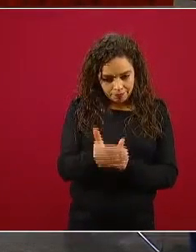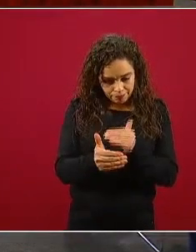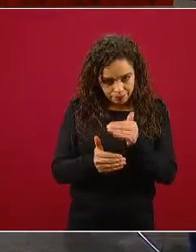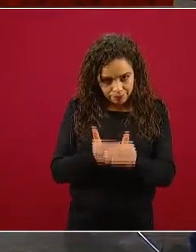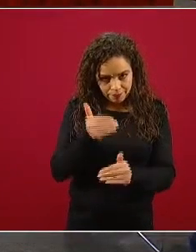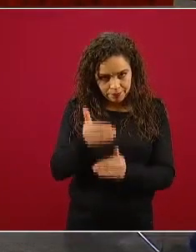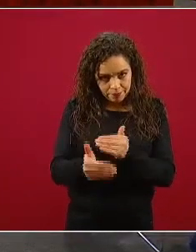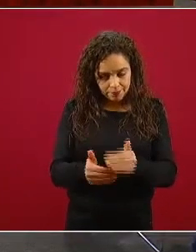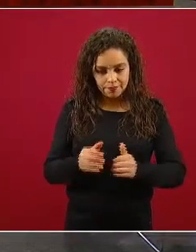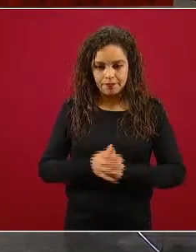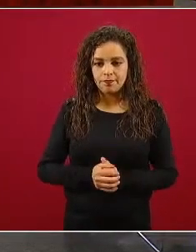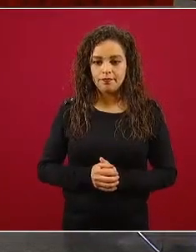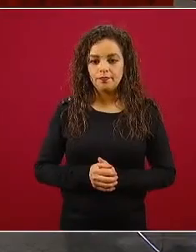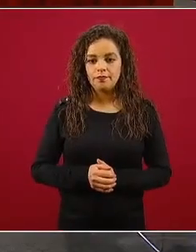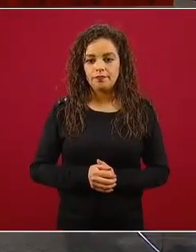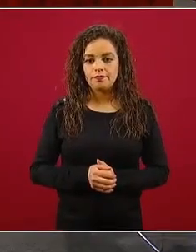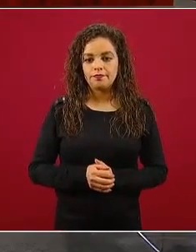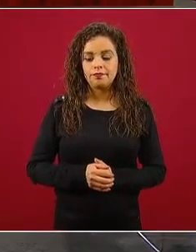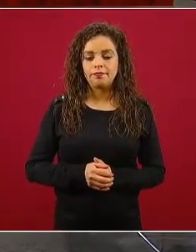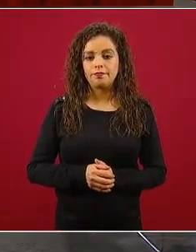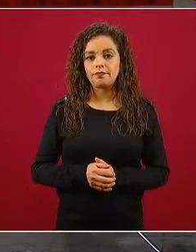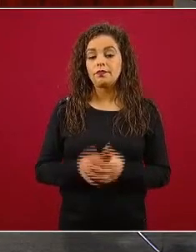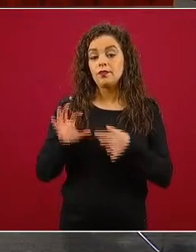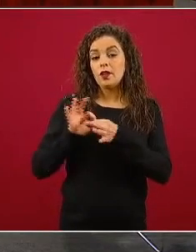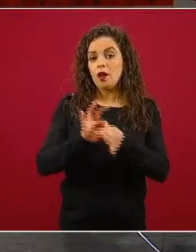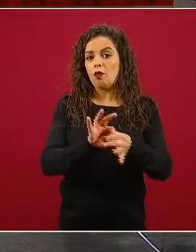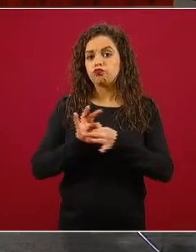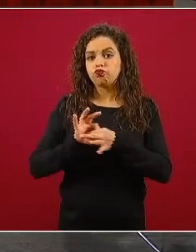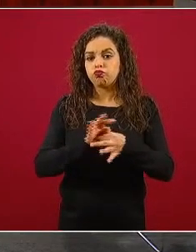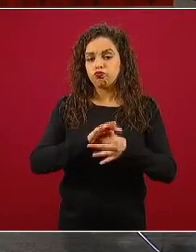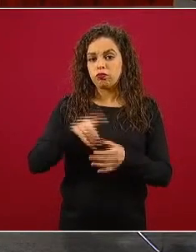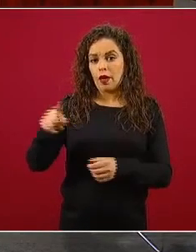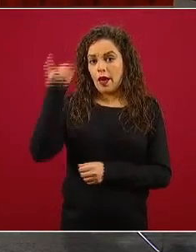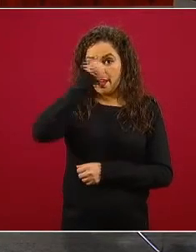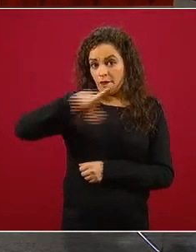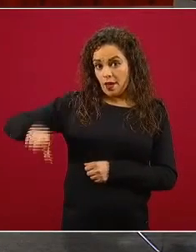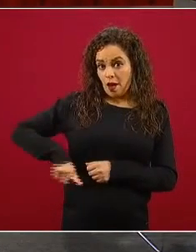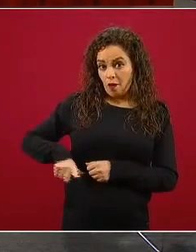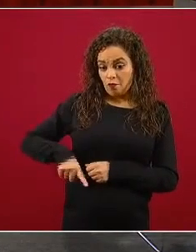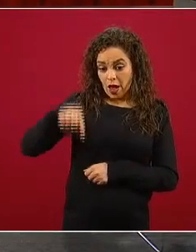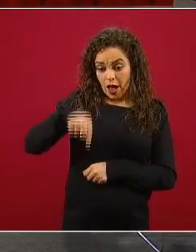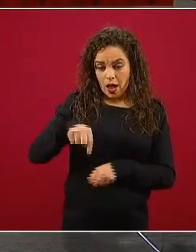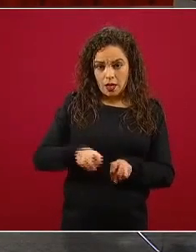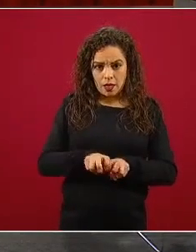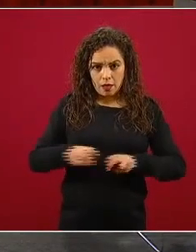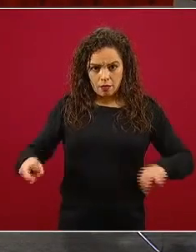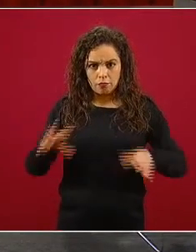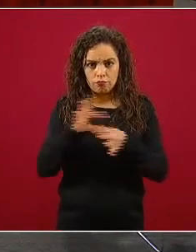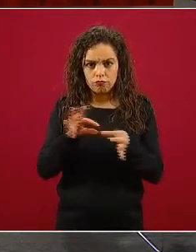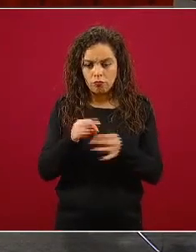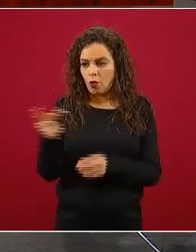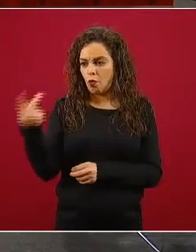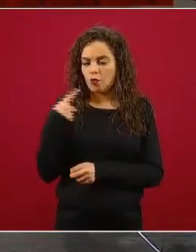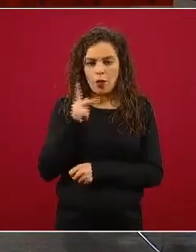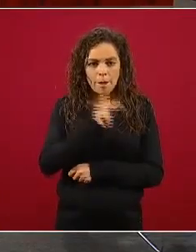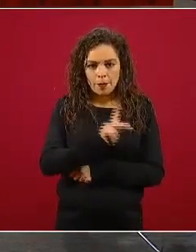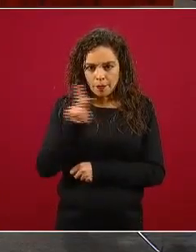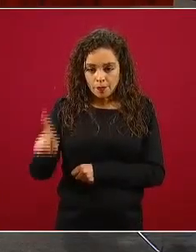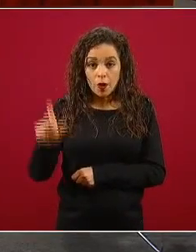Que reitero lo que dijimos conjuntamente con la doctora Sheinbaum, nuestra jefa de gobierno, el día que estuvimos juntos aquí. En cuanto tengamos los